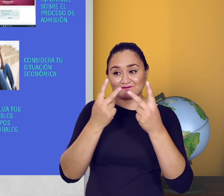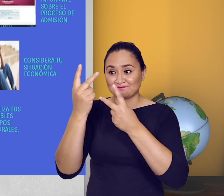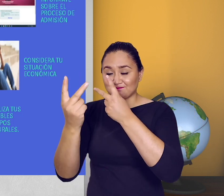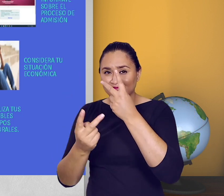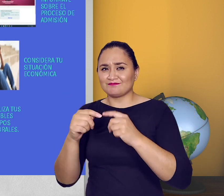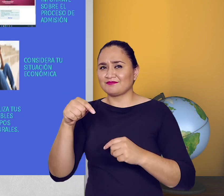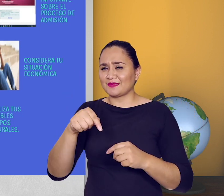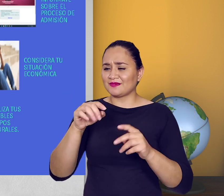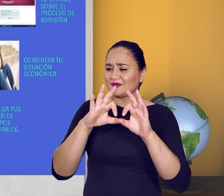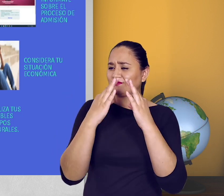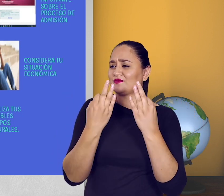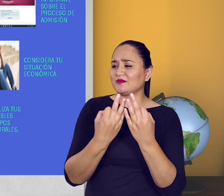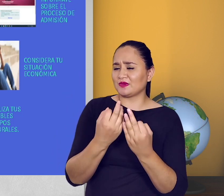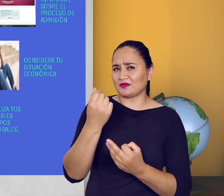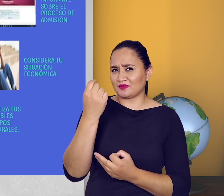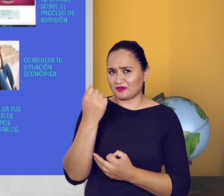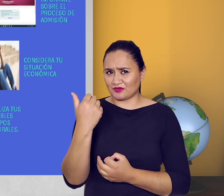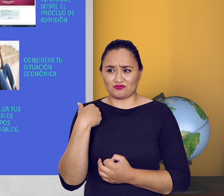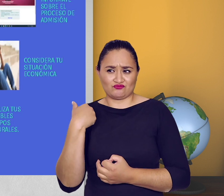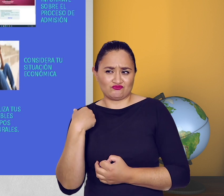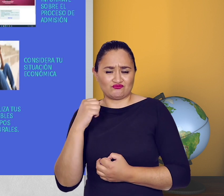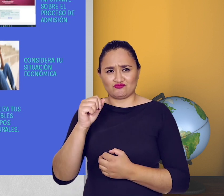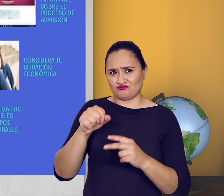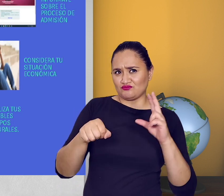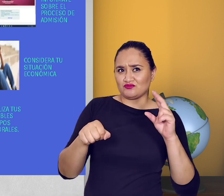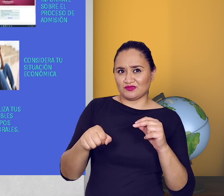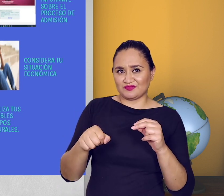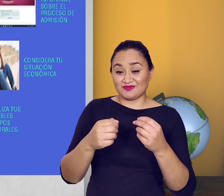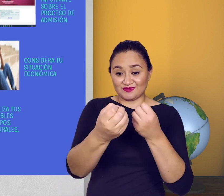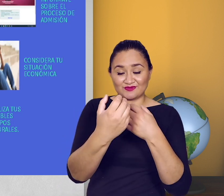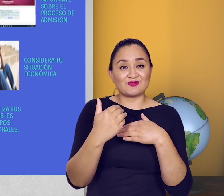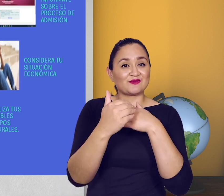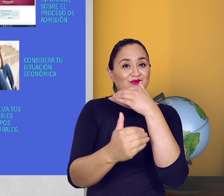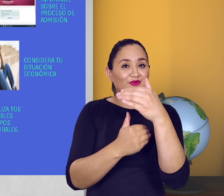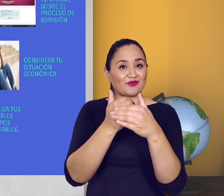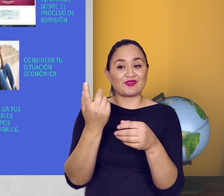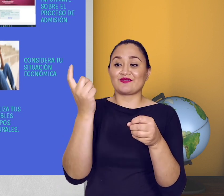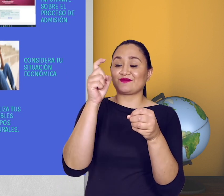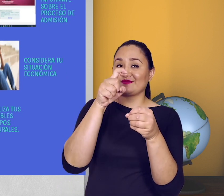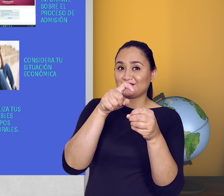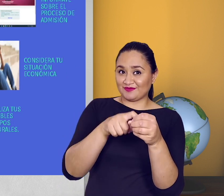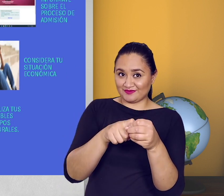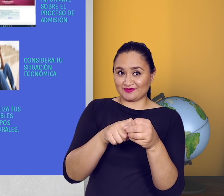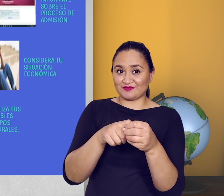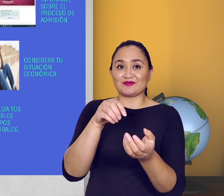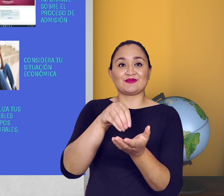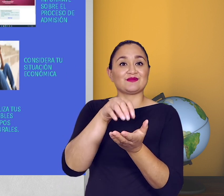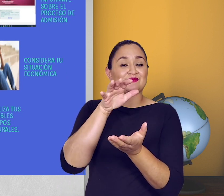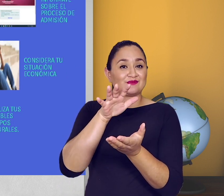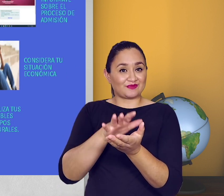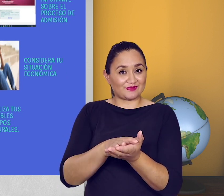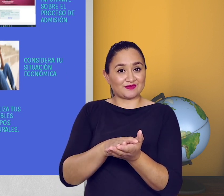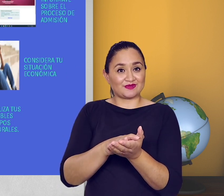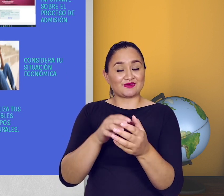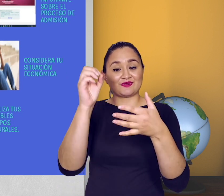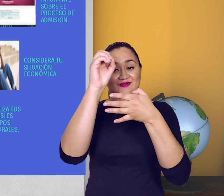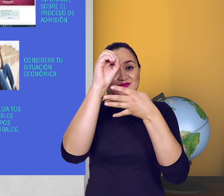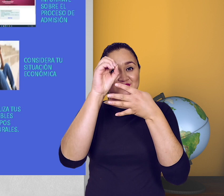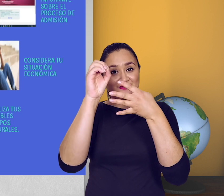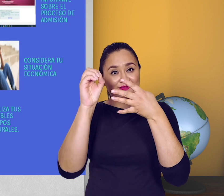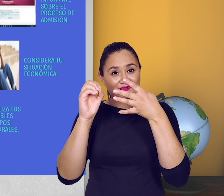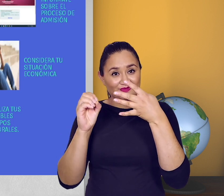económica de tu familia infórmate sobre el proceso de admisión implementado por la sensible